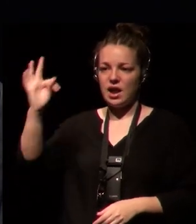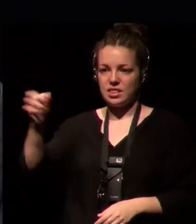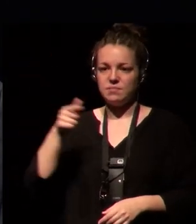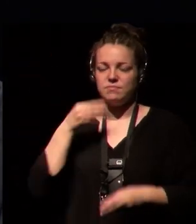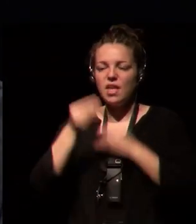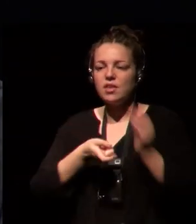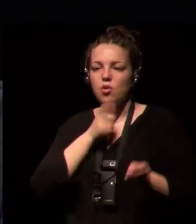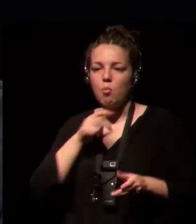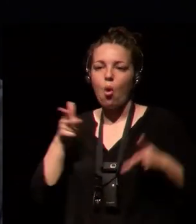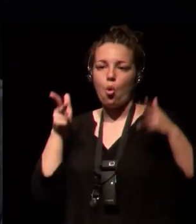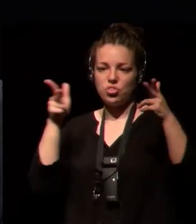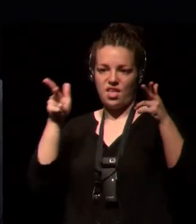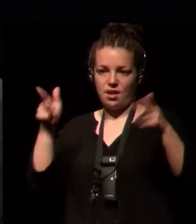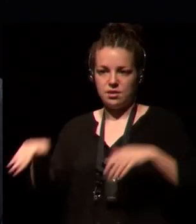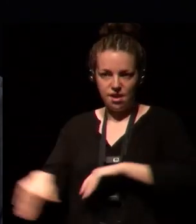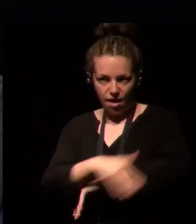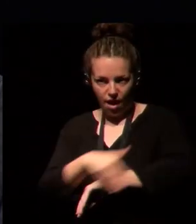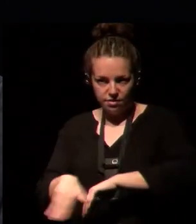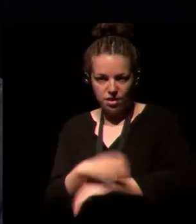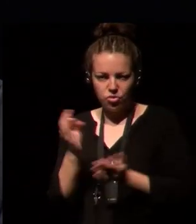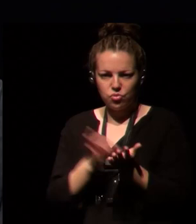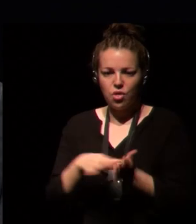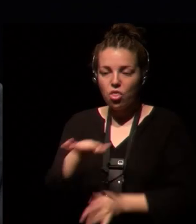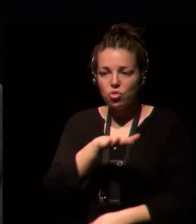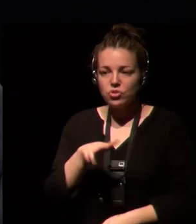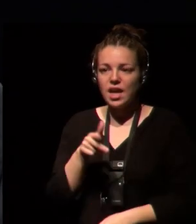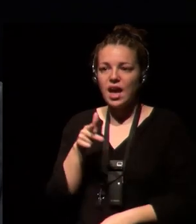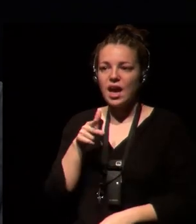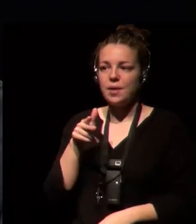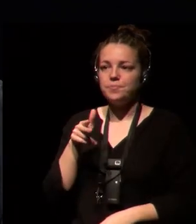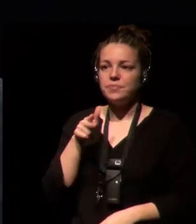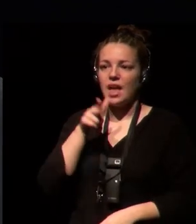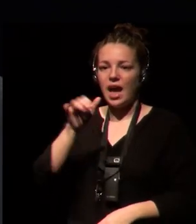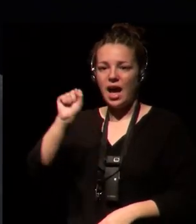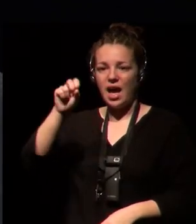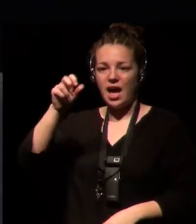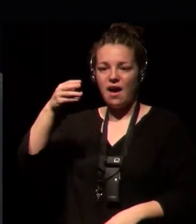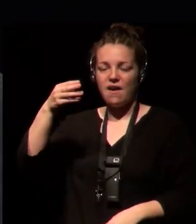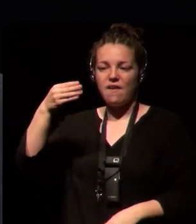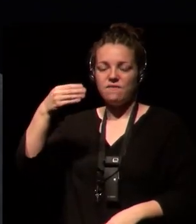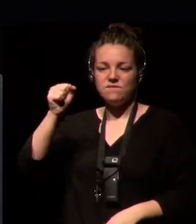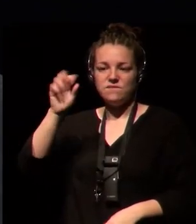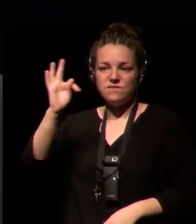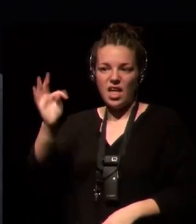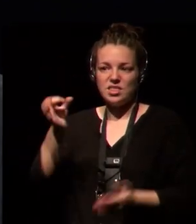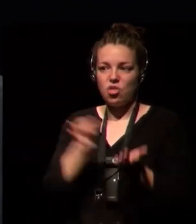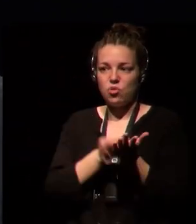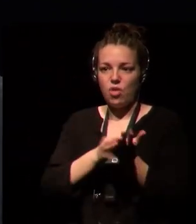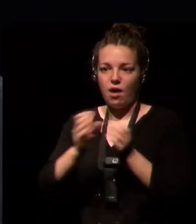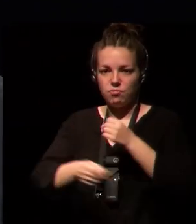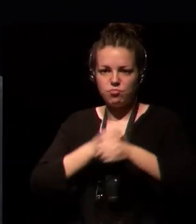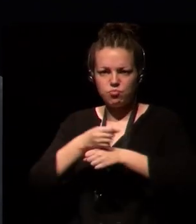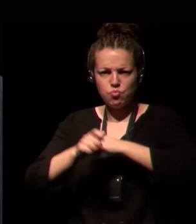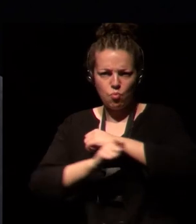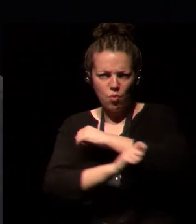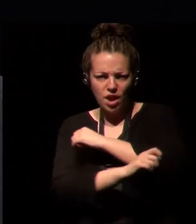la Tasmania, ciudad in Australia, de Hobart, which is a port city, en Tasmania, es una ciudad and we took portuaria. Over a and a deserted nos warehouse hicimos con un restaurante, con un almacén abandonado and we